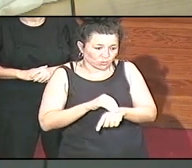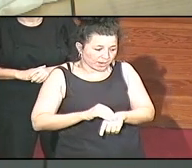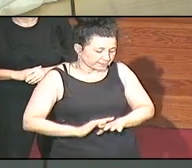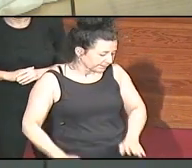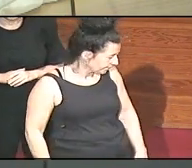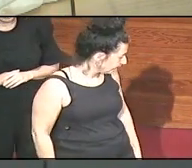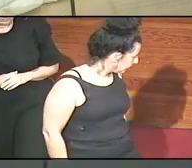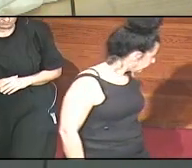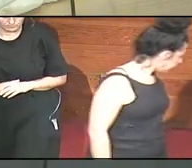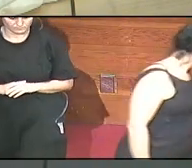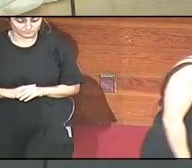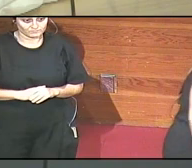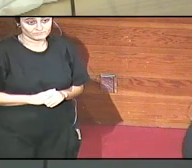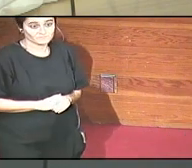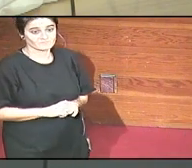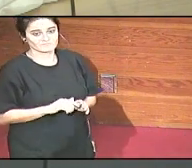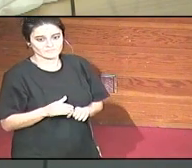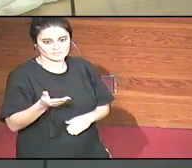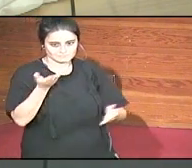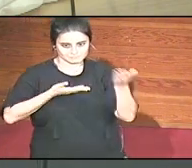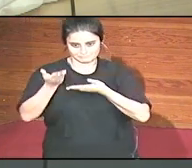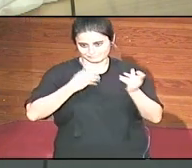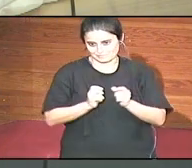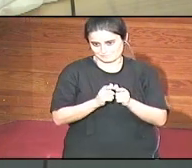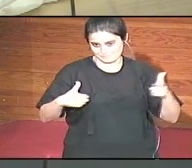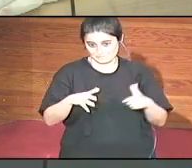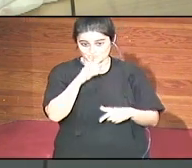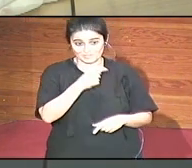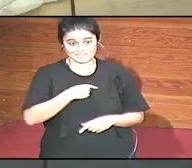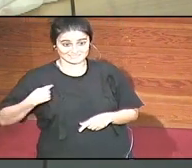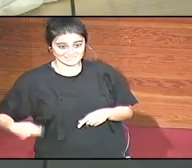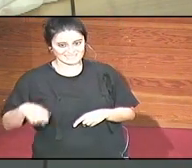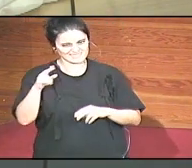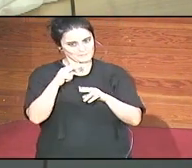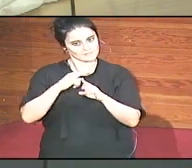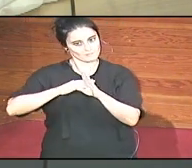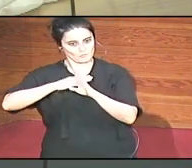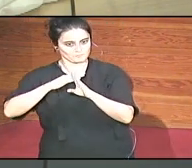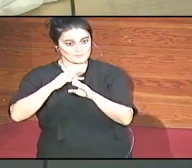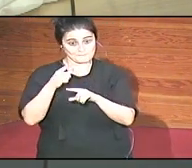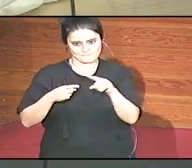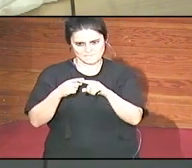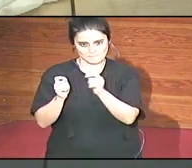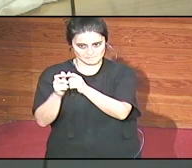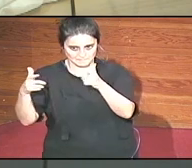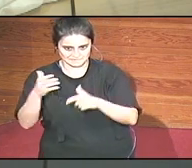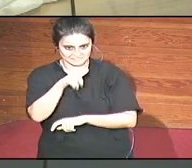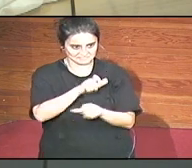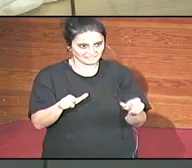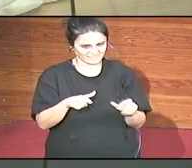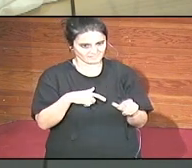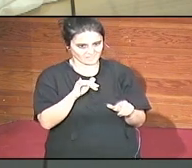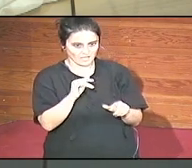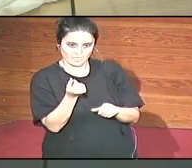disparó la demanda porque además la clase media está también creciendo mucho gente que tiene un poco de acceso un poco de dinero para pagar sus